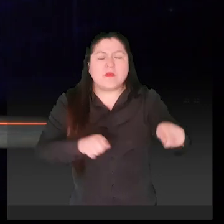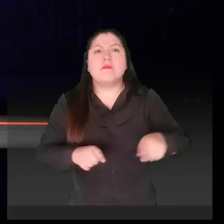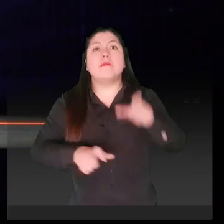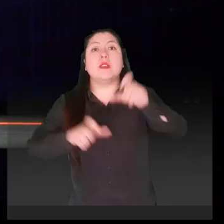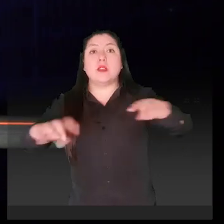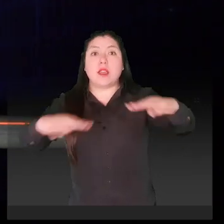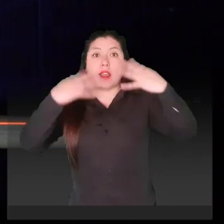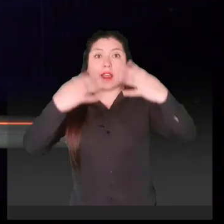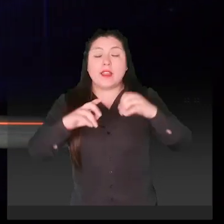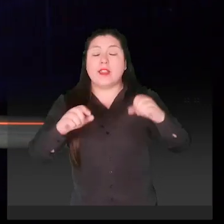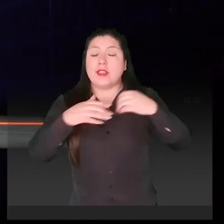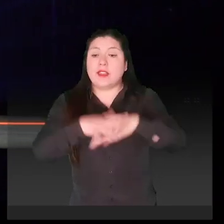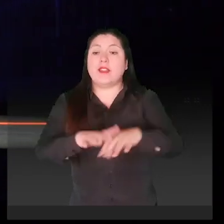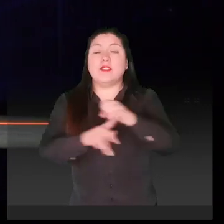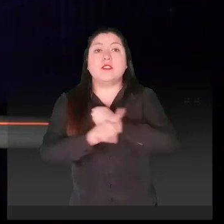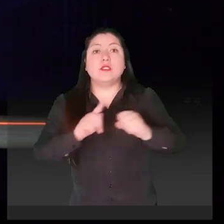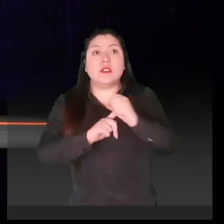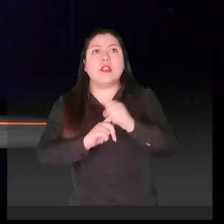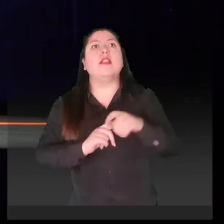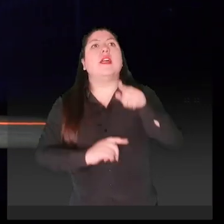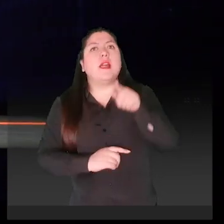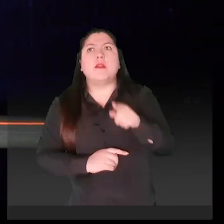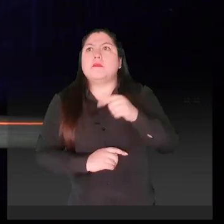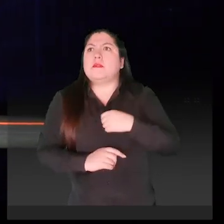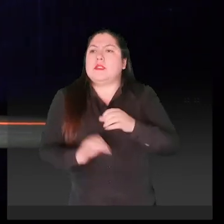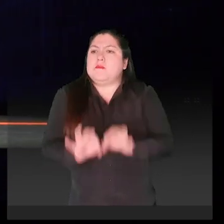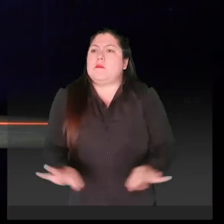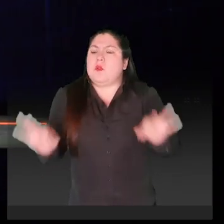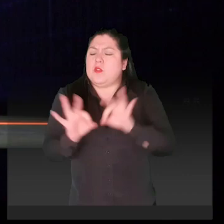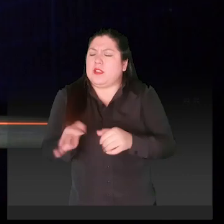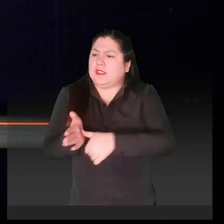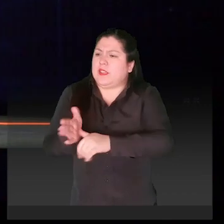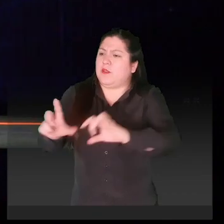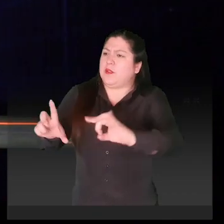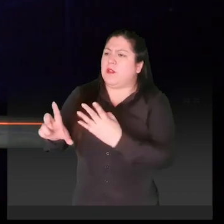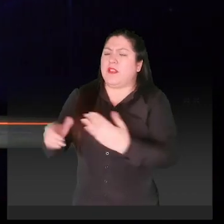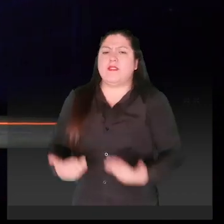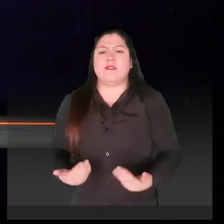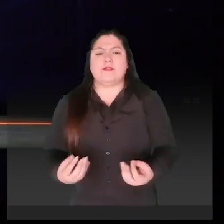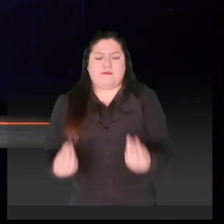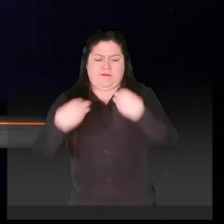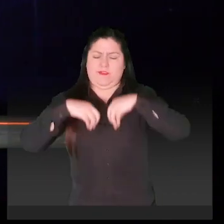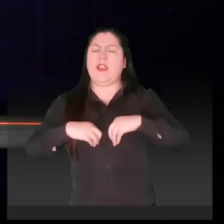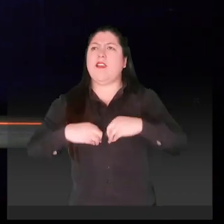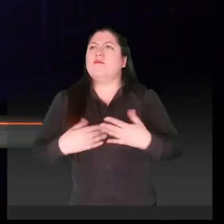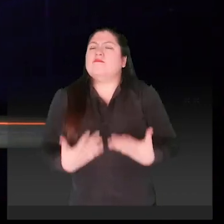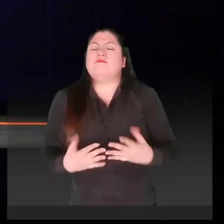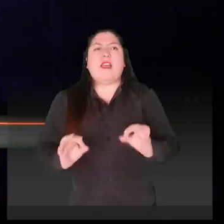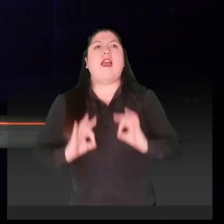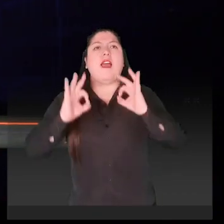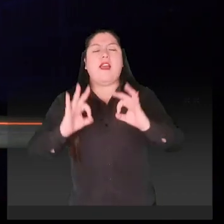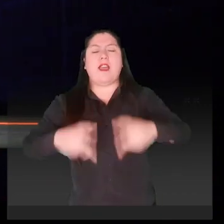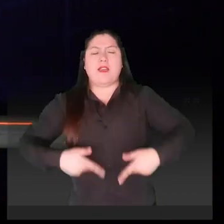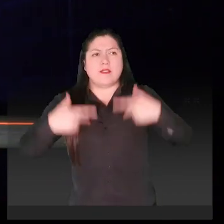están viendo, nos llevan también a que podamos tener una mejor calidad de vida. Cuando el presidente,